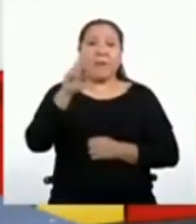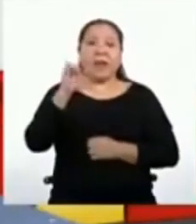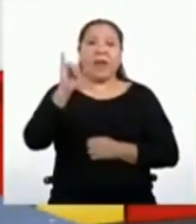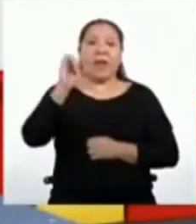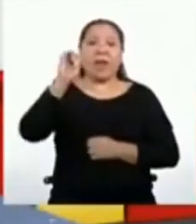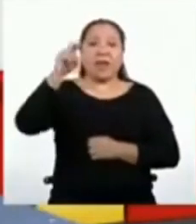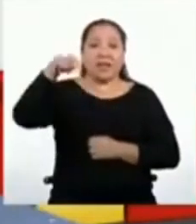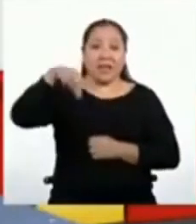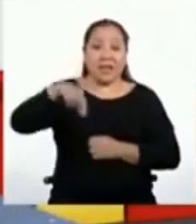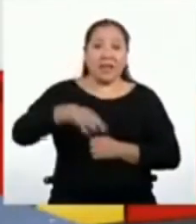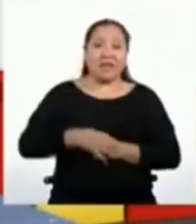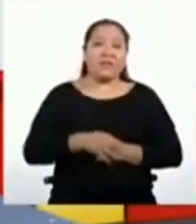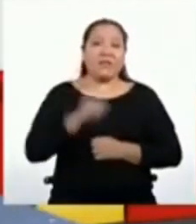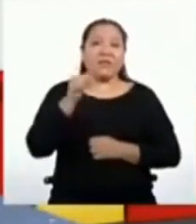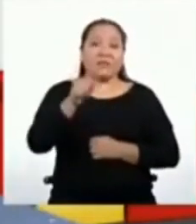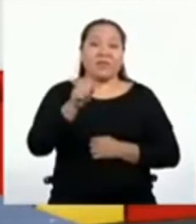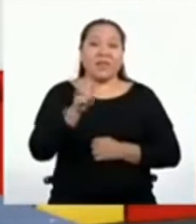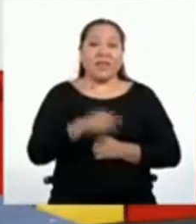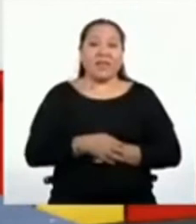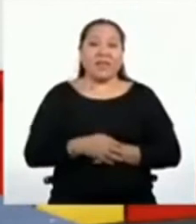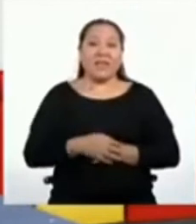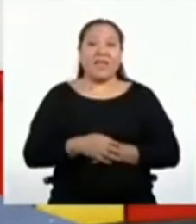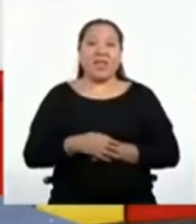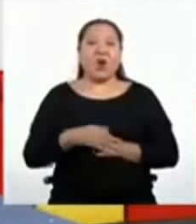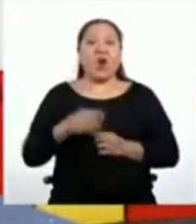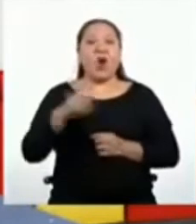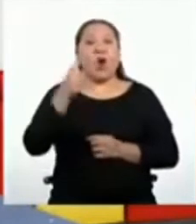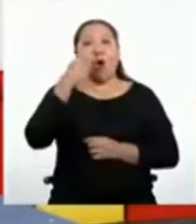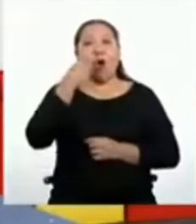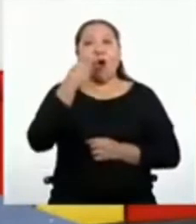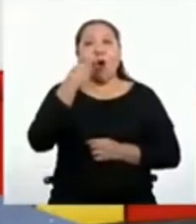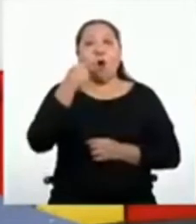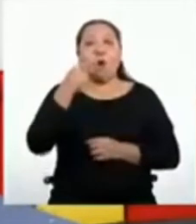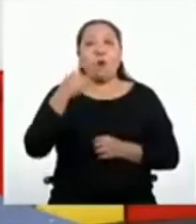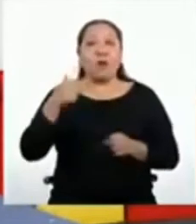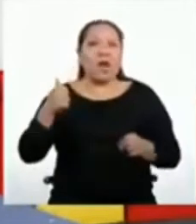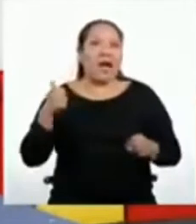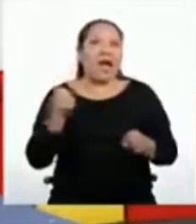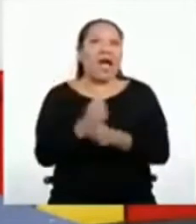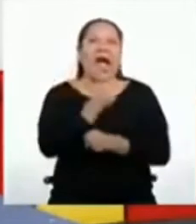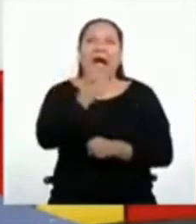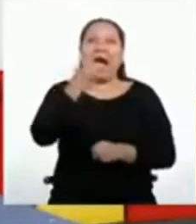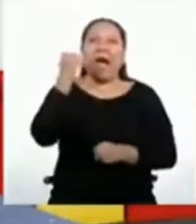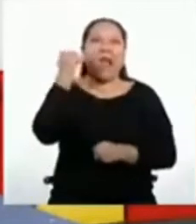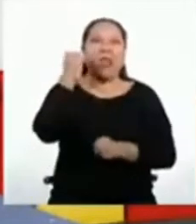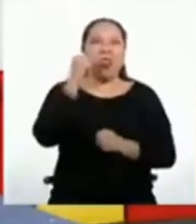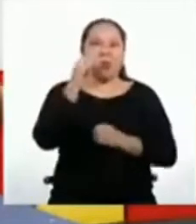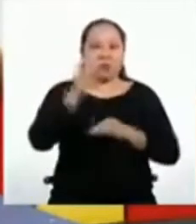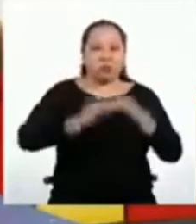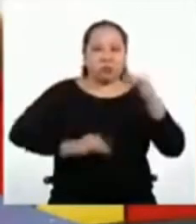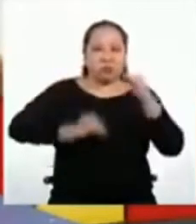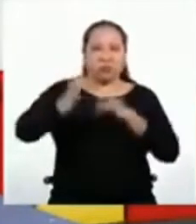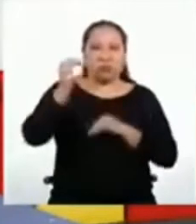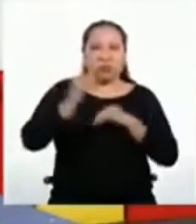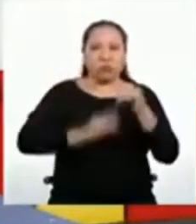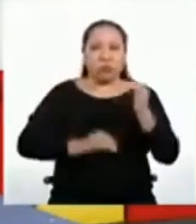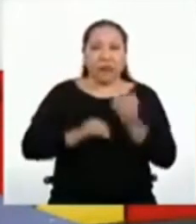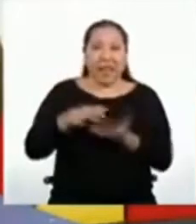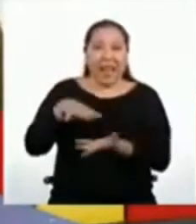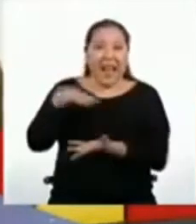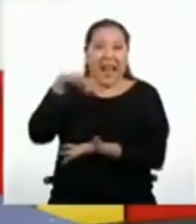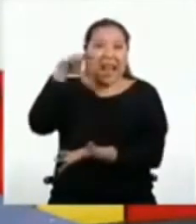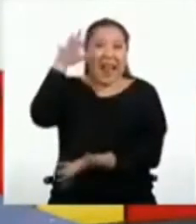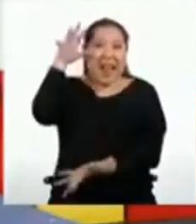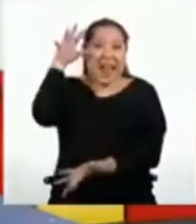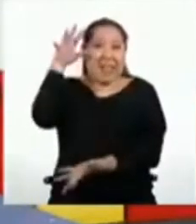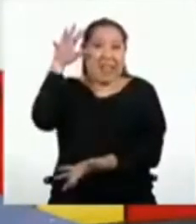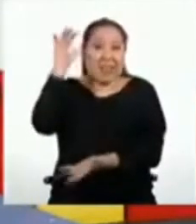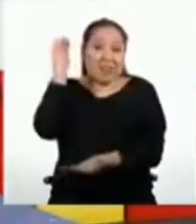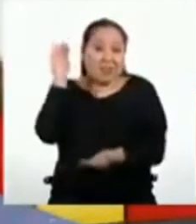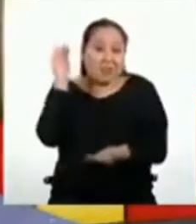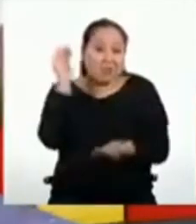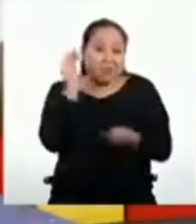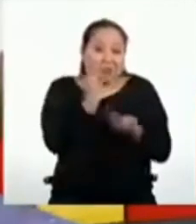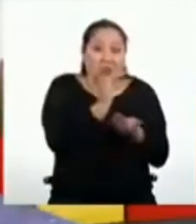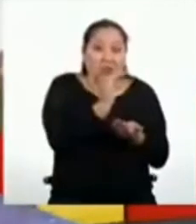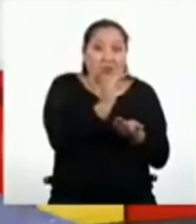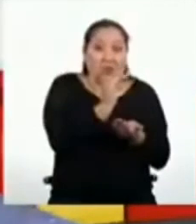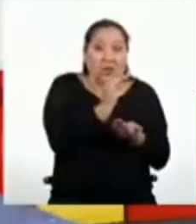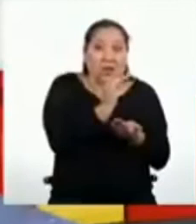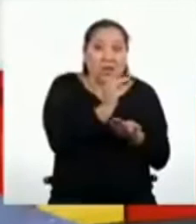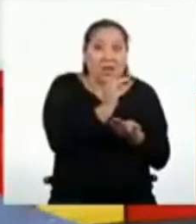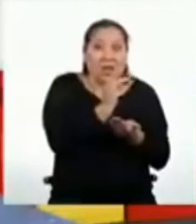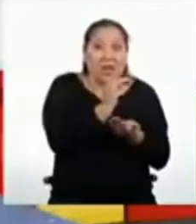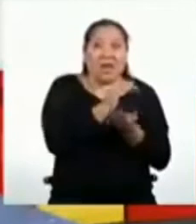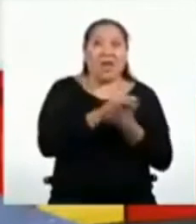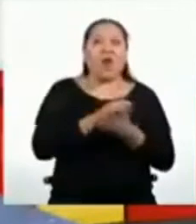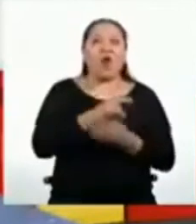es un hombre que tiene el récord Guinness por construir réplicas de edificios enormes y famosos en todo el